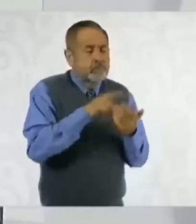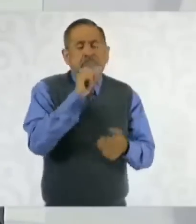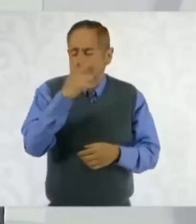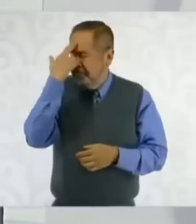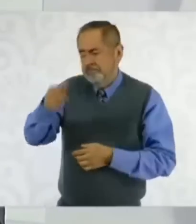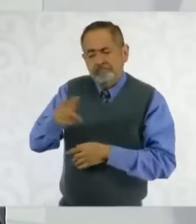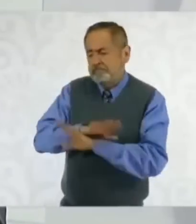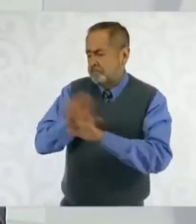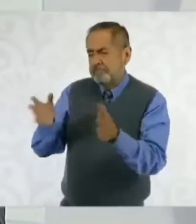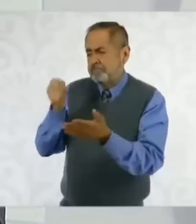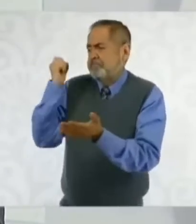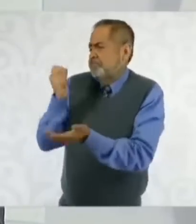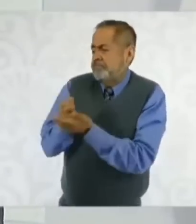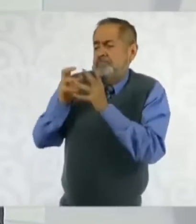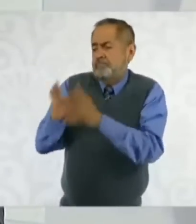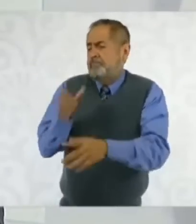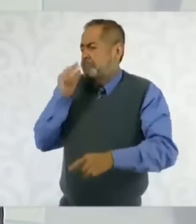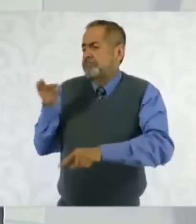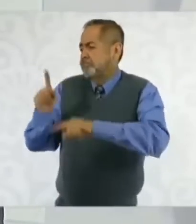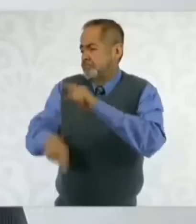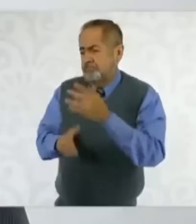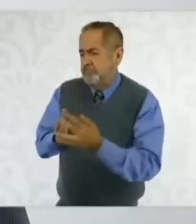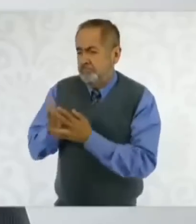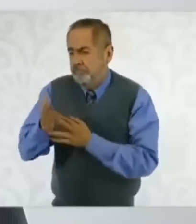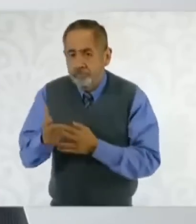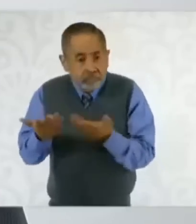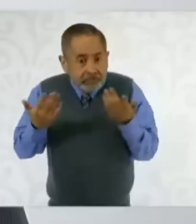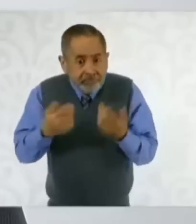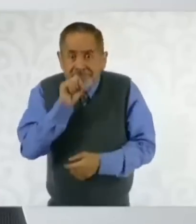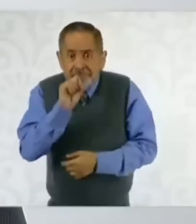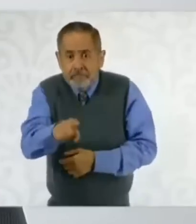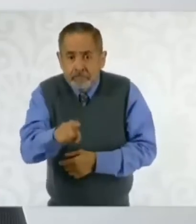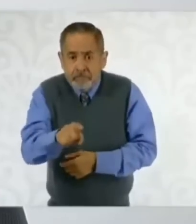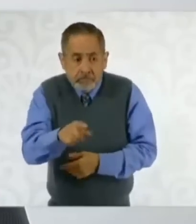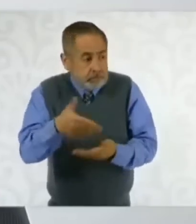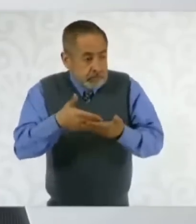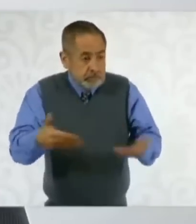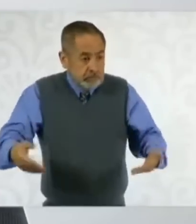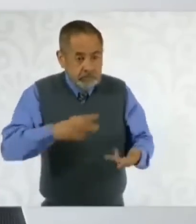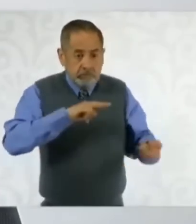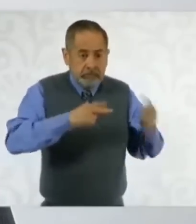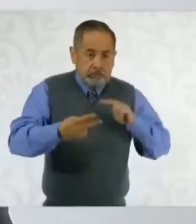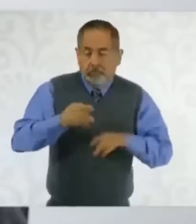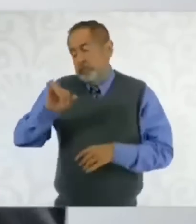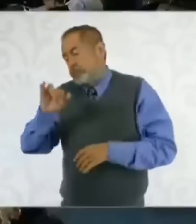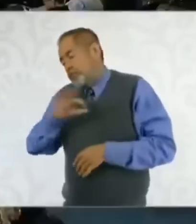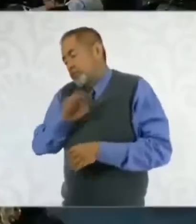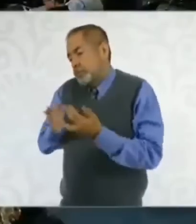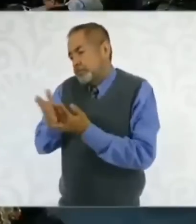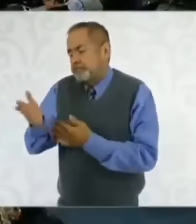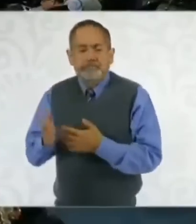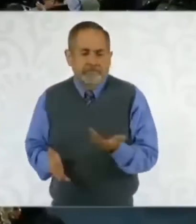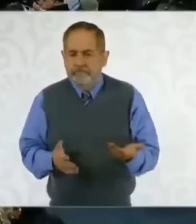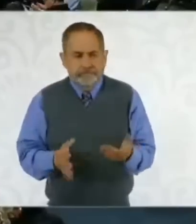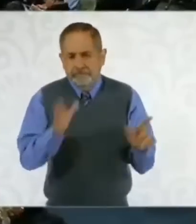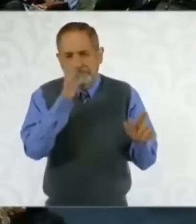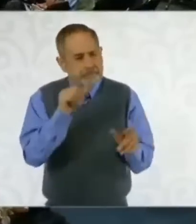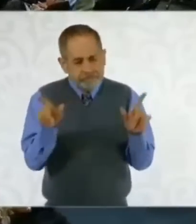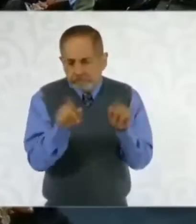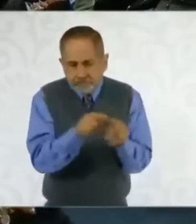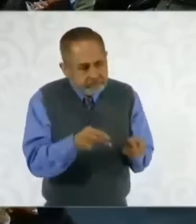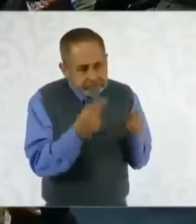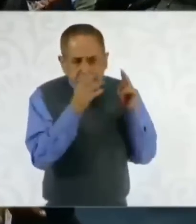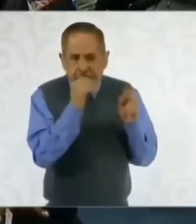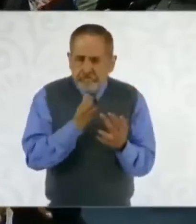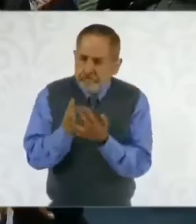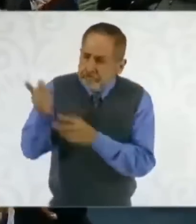del 2021, no son susceptibles de impugnación alguna. Es cuanto, señora presidenta.